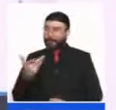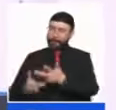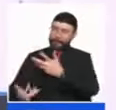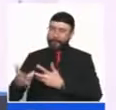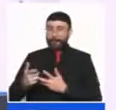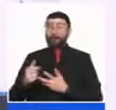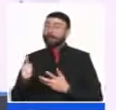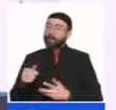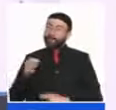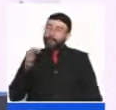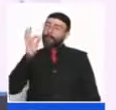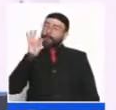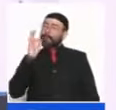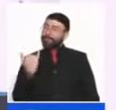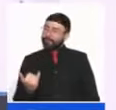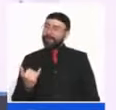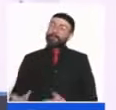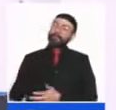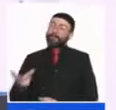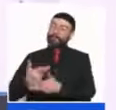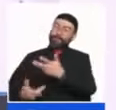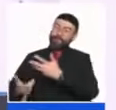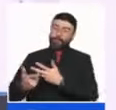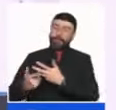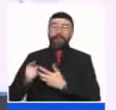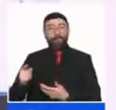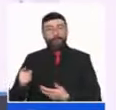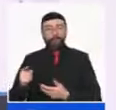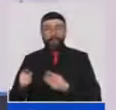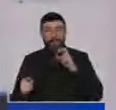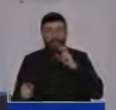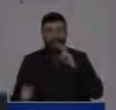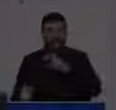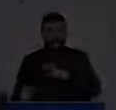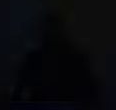un delicioso café de nuestra tierra y usted de saborear un exquisito mate argentino.